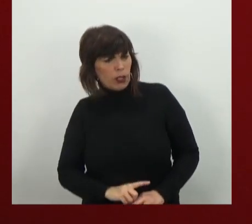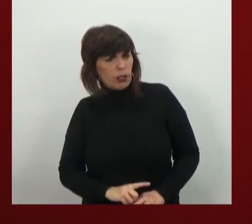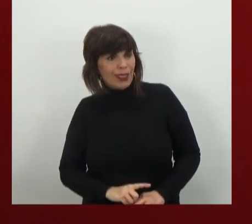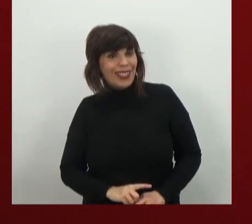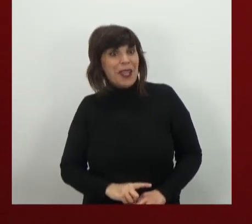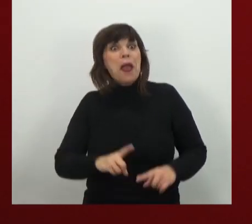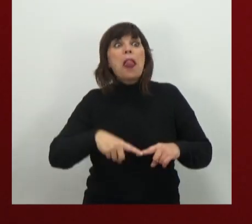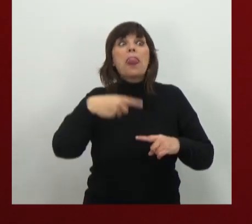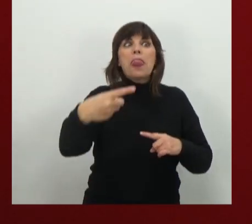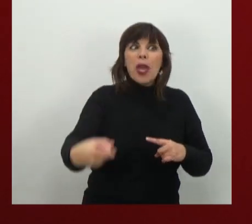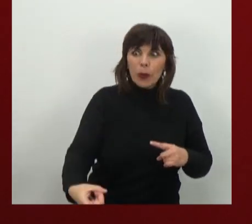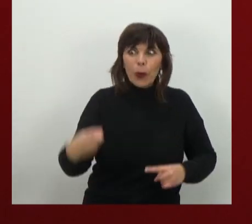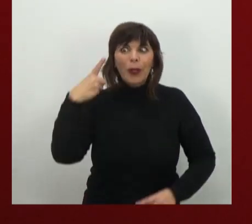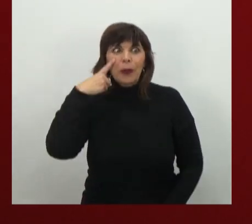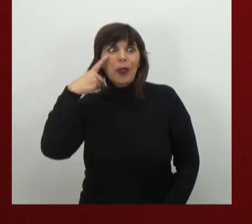nacimiento.